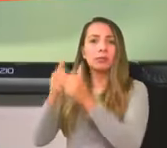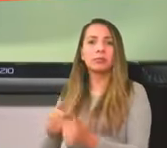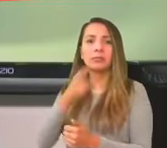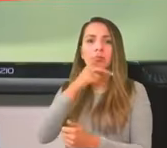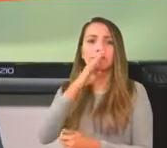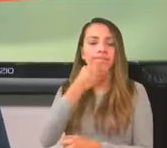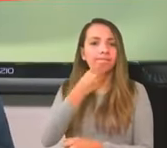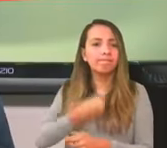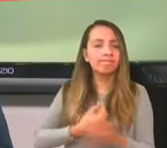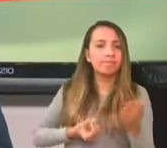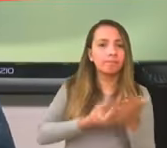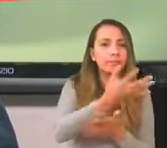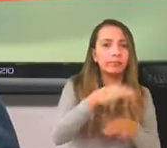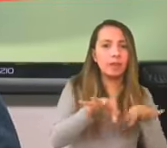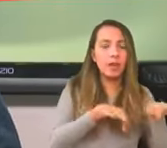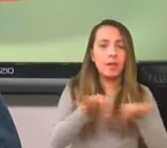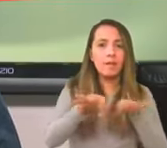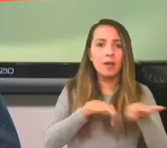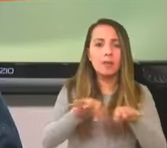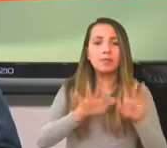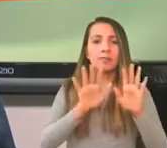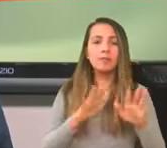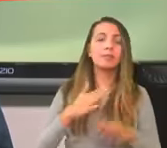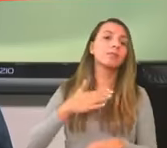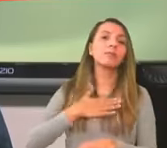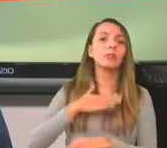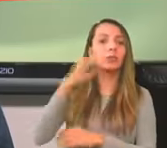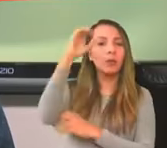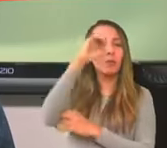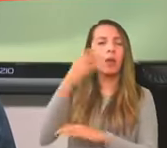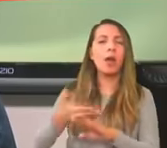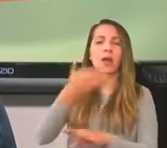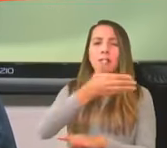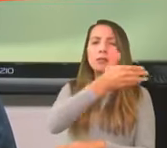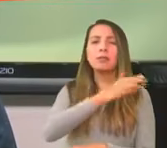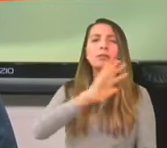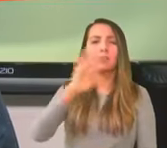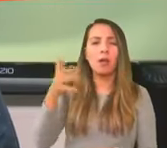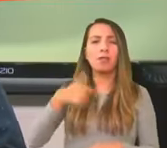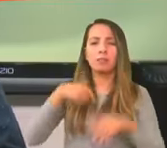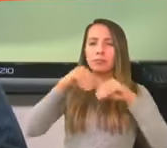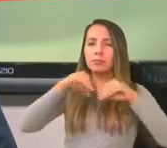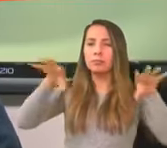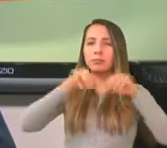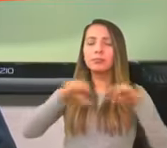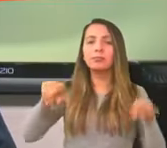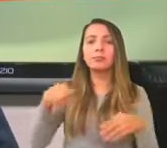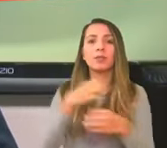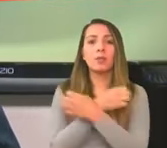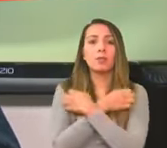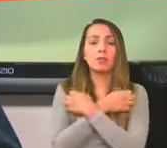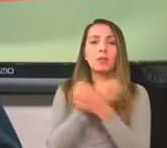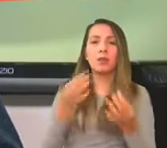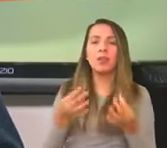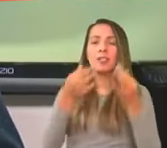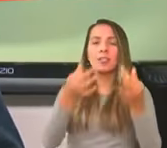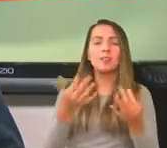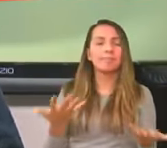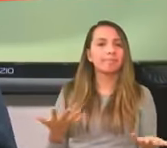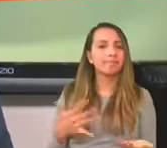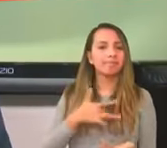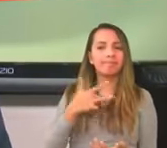que trabajar. Y en mi muy particular opinión, ya lo he expresado en la página de Lánzate, la calidad educativa deja mucho que